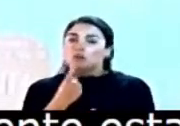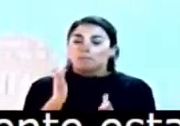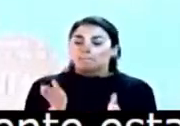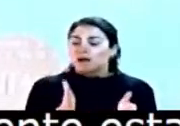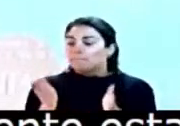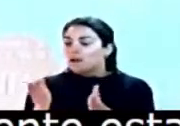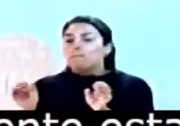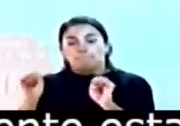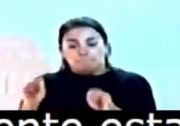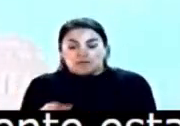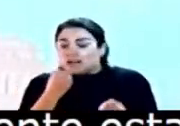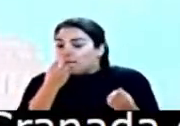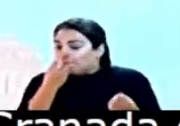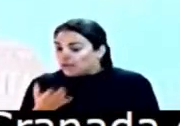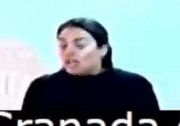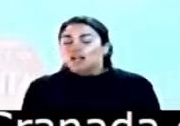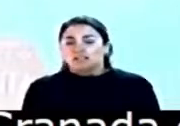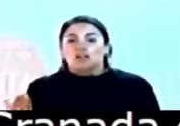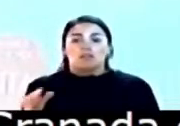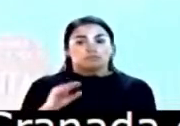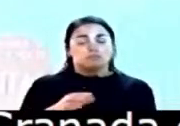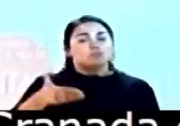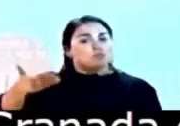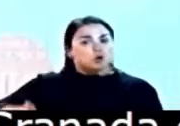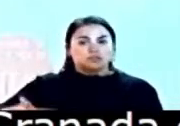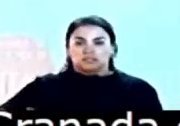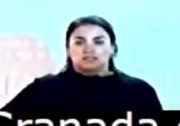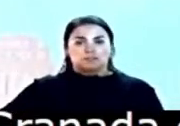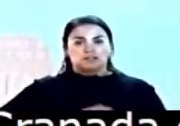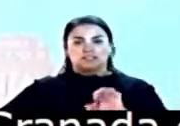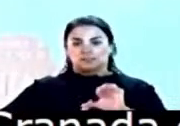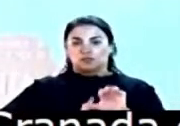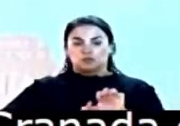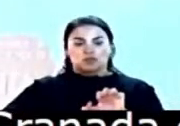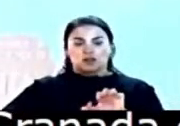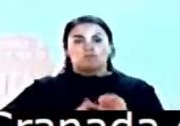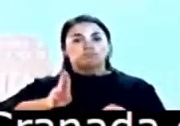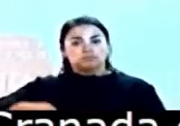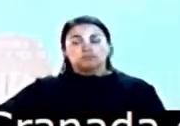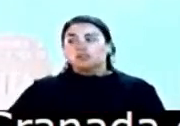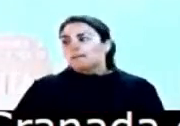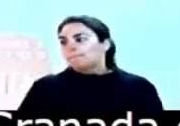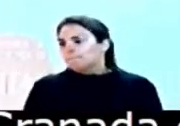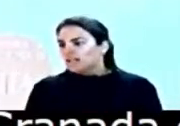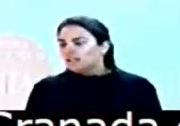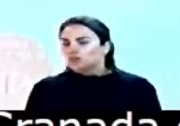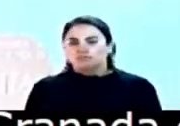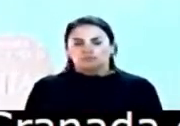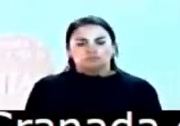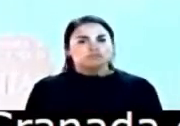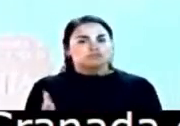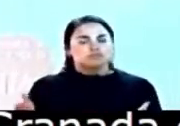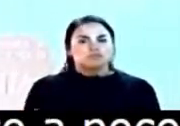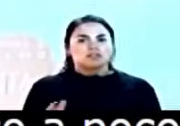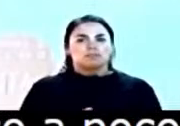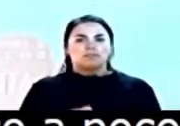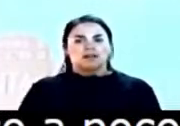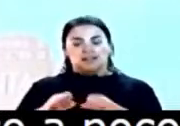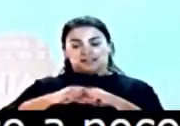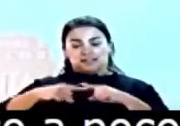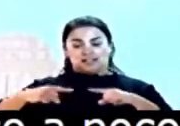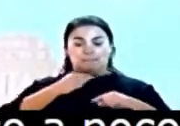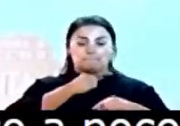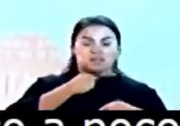muy bien, es una inversión muy importante para Extremadura, pero el tramo de la carretera